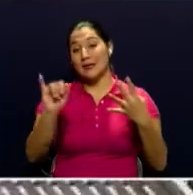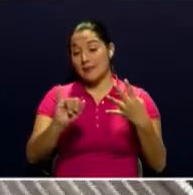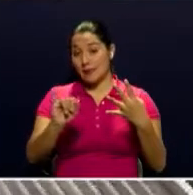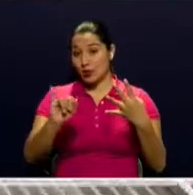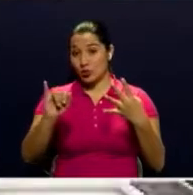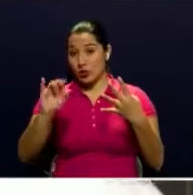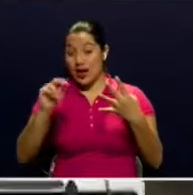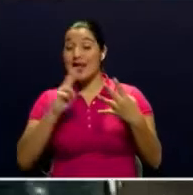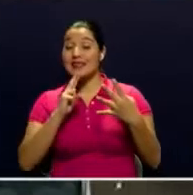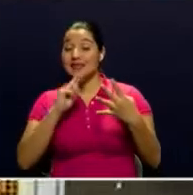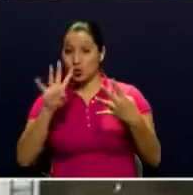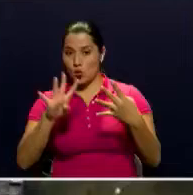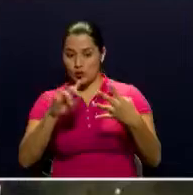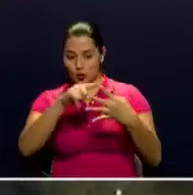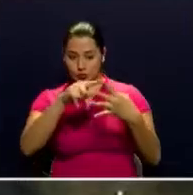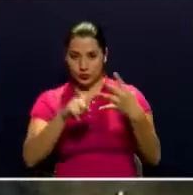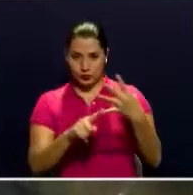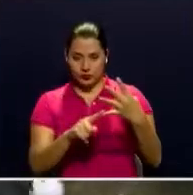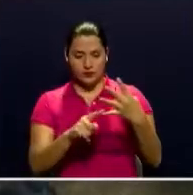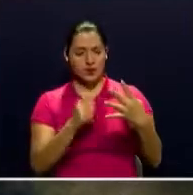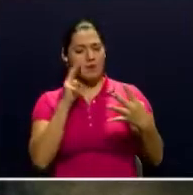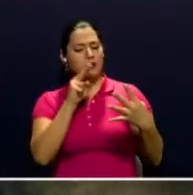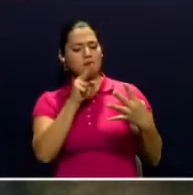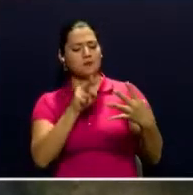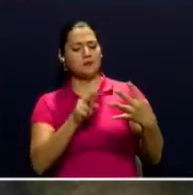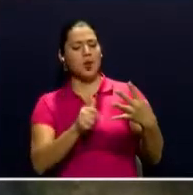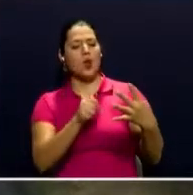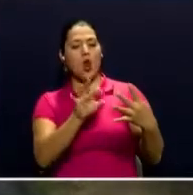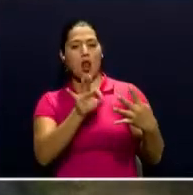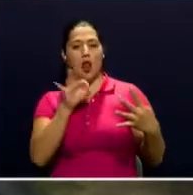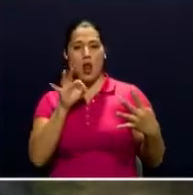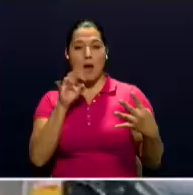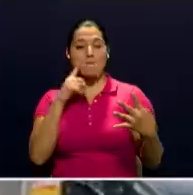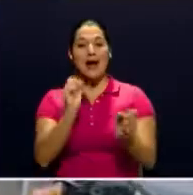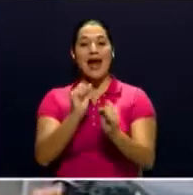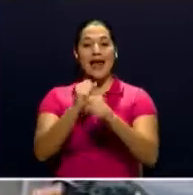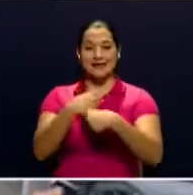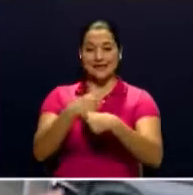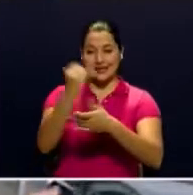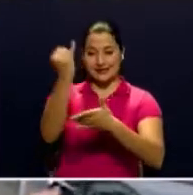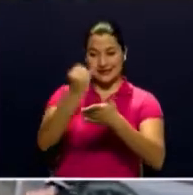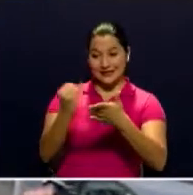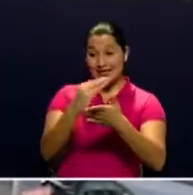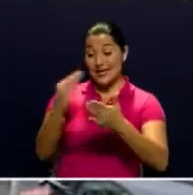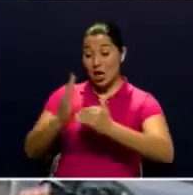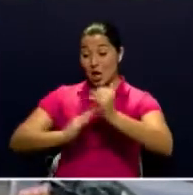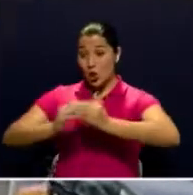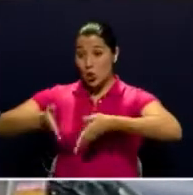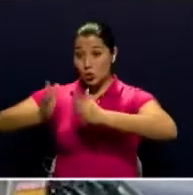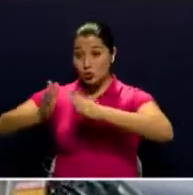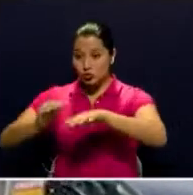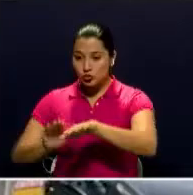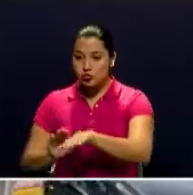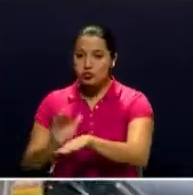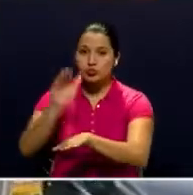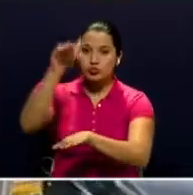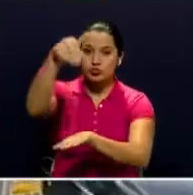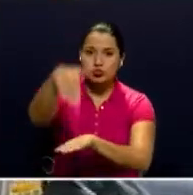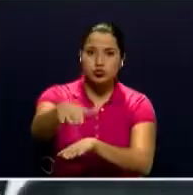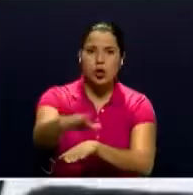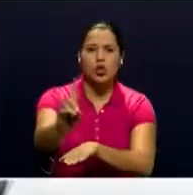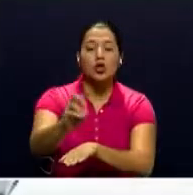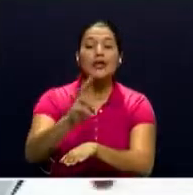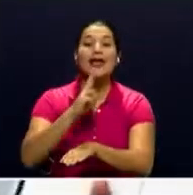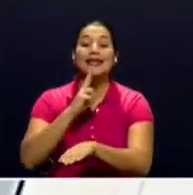para definir cuál de estas será la encargada de diseñar y construir el paso elevado en Atillo. Este